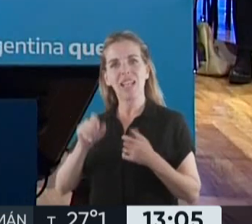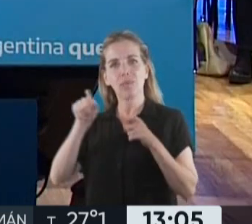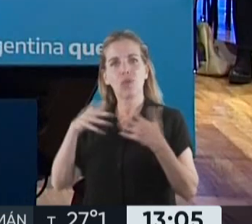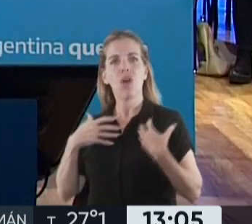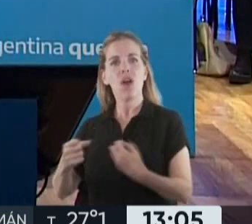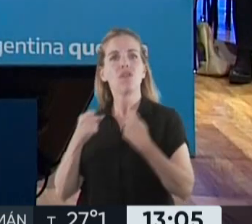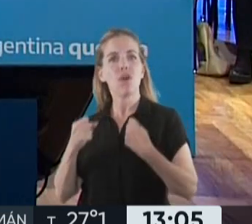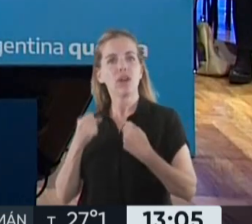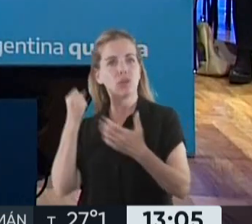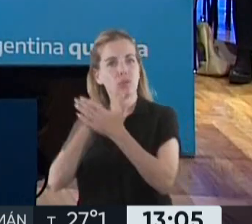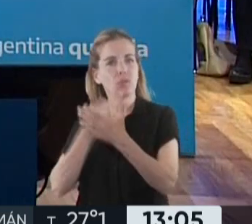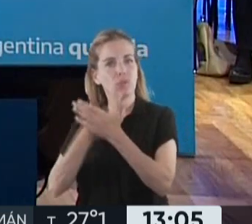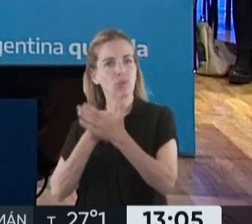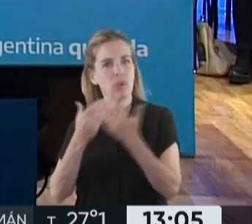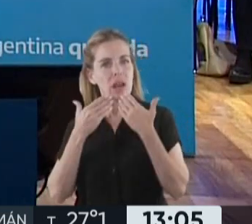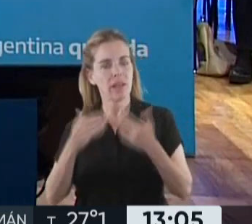Miren,